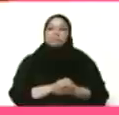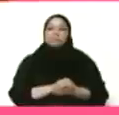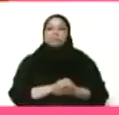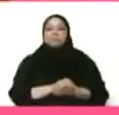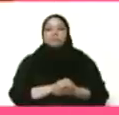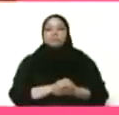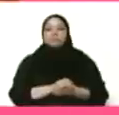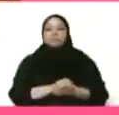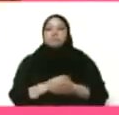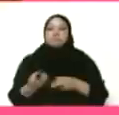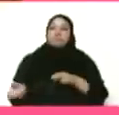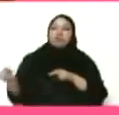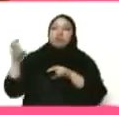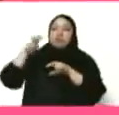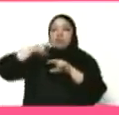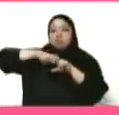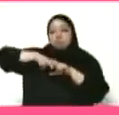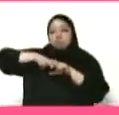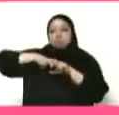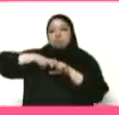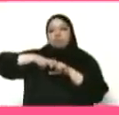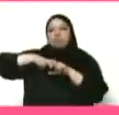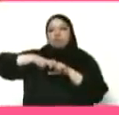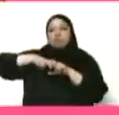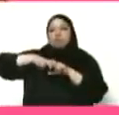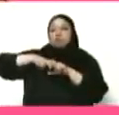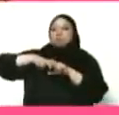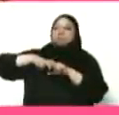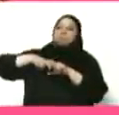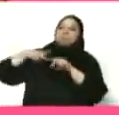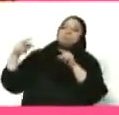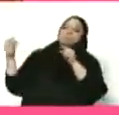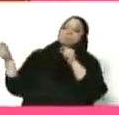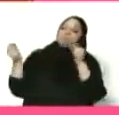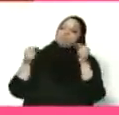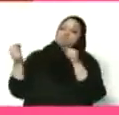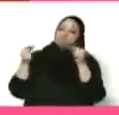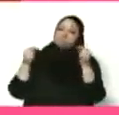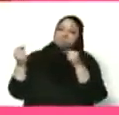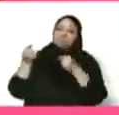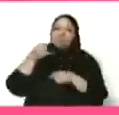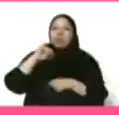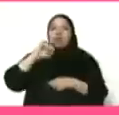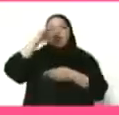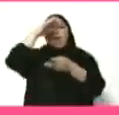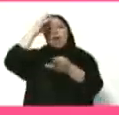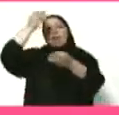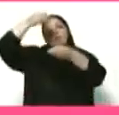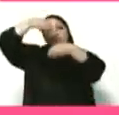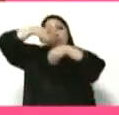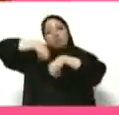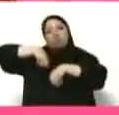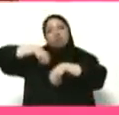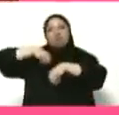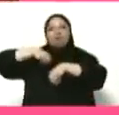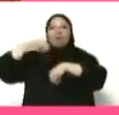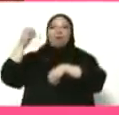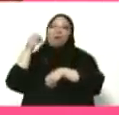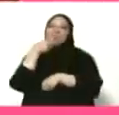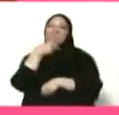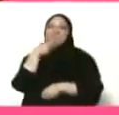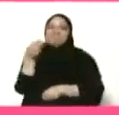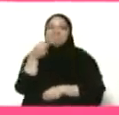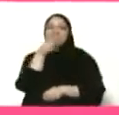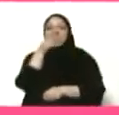Nos sentamos y el que quiere expresar su opinión de acuerdo o desacuerdo o sumarle o restarle, tiene todo el derecho